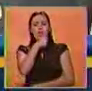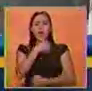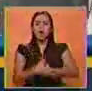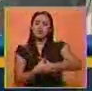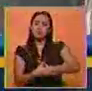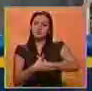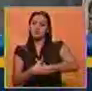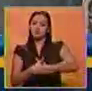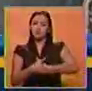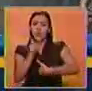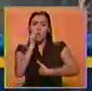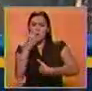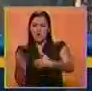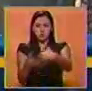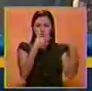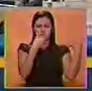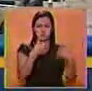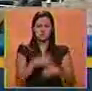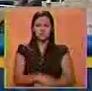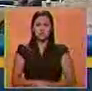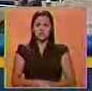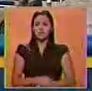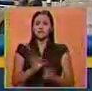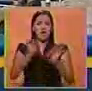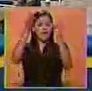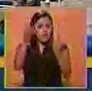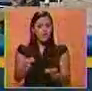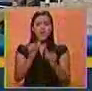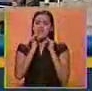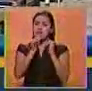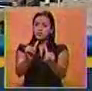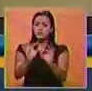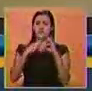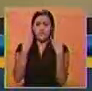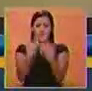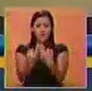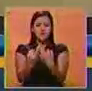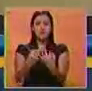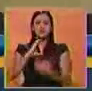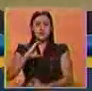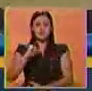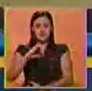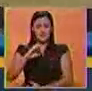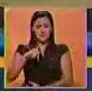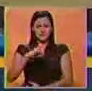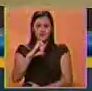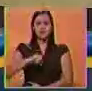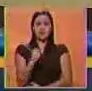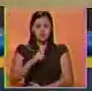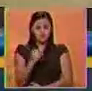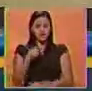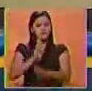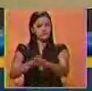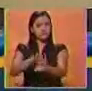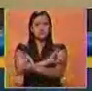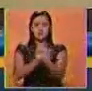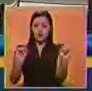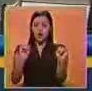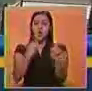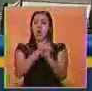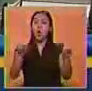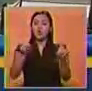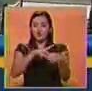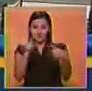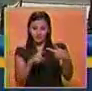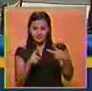por varios sujetos. Actualmente, sus familiares ya formalizaron la denuncia ante el Cuerpo de Investigaciones Científicas Penales y Criminalísticas. El otro de los